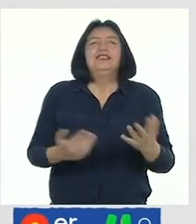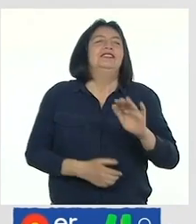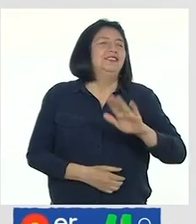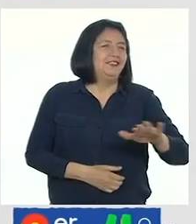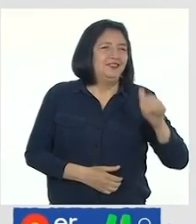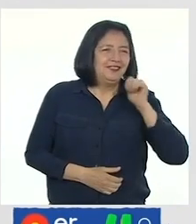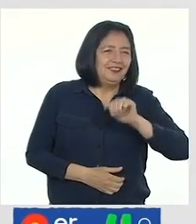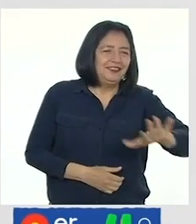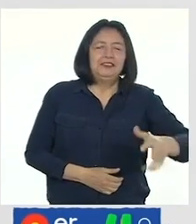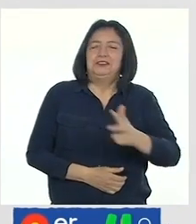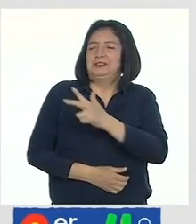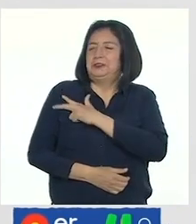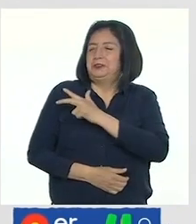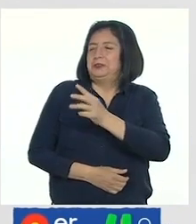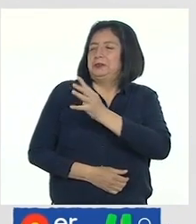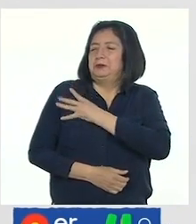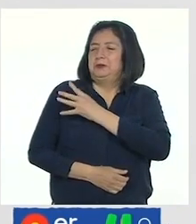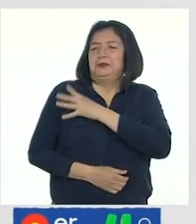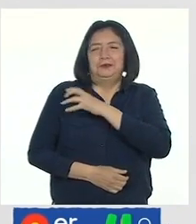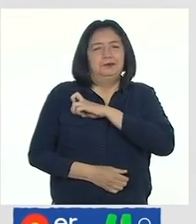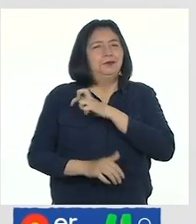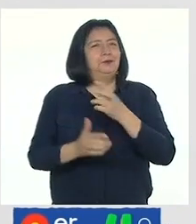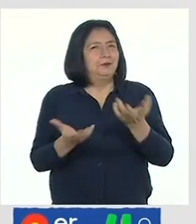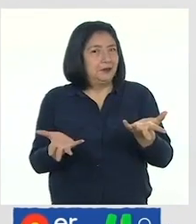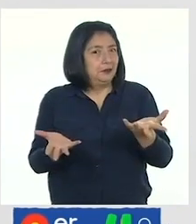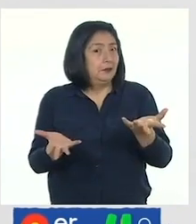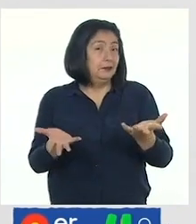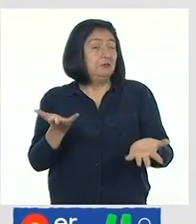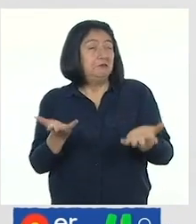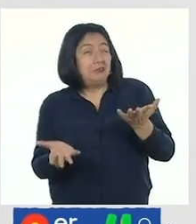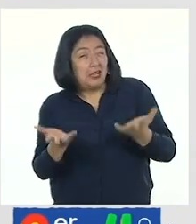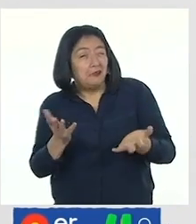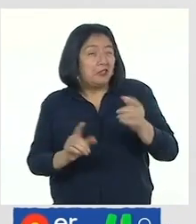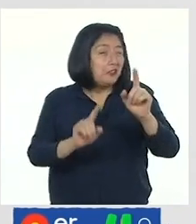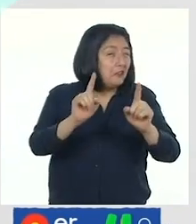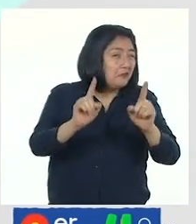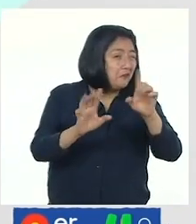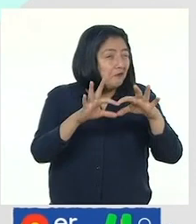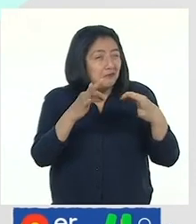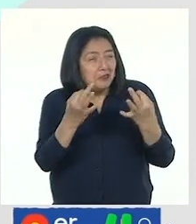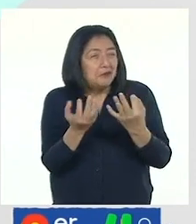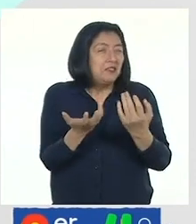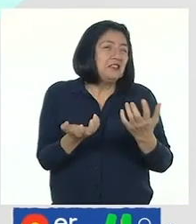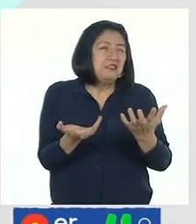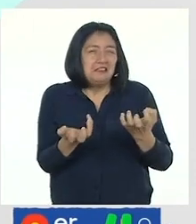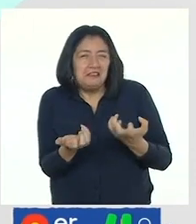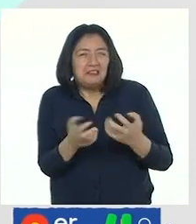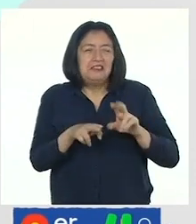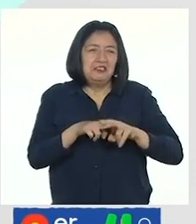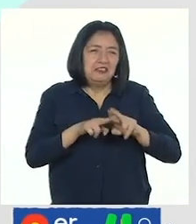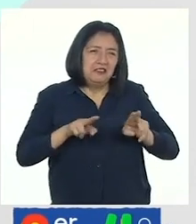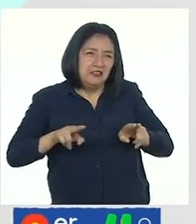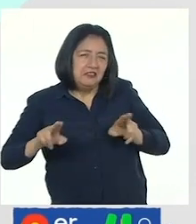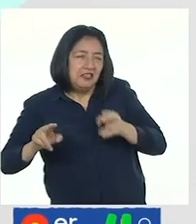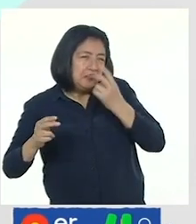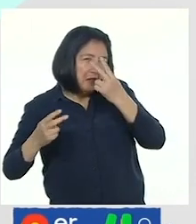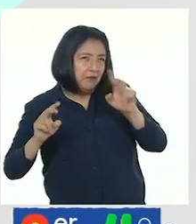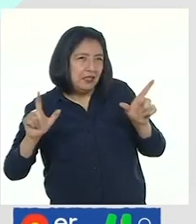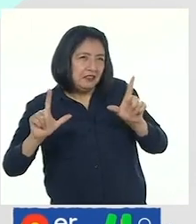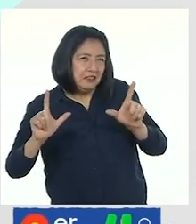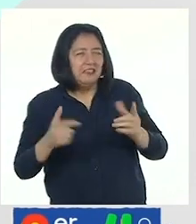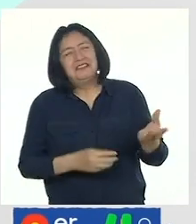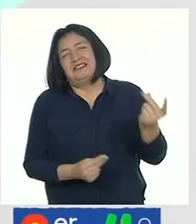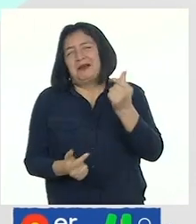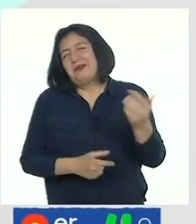niñas y niños de tercer y cuarto grado de primaria. Si tienen por ahí algún familiar que pueda ver el programa con ustedes,